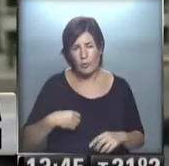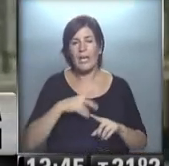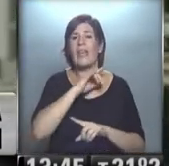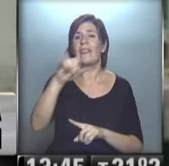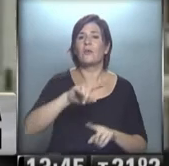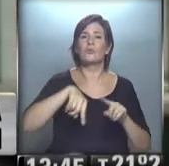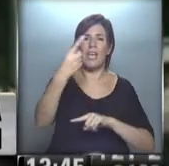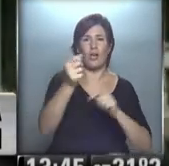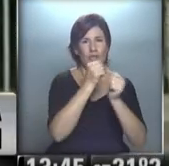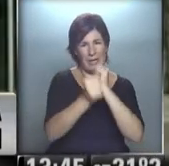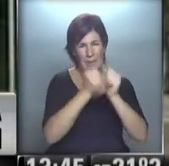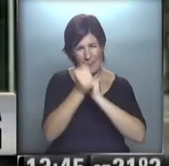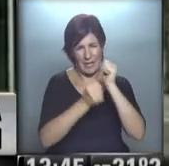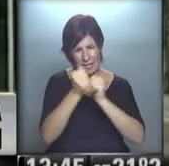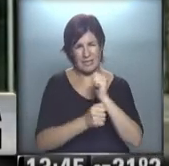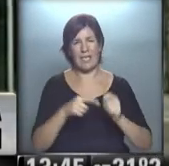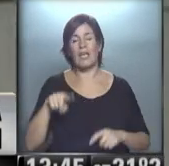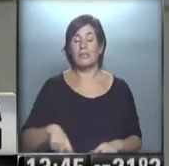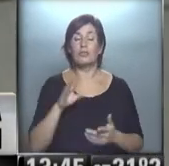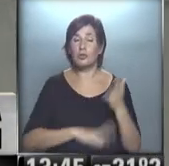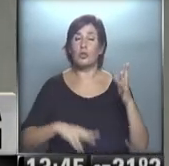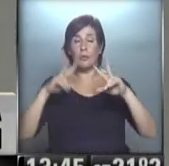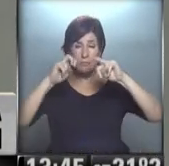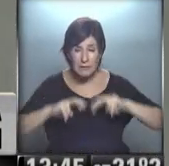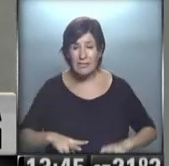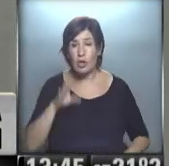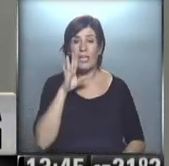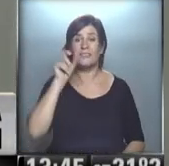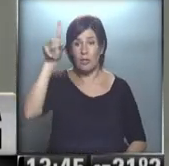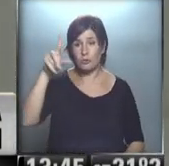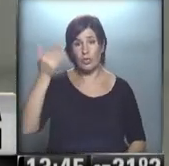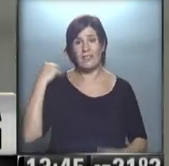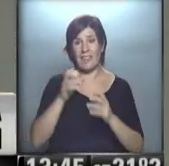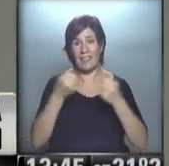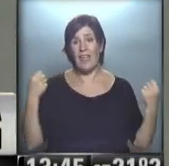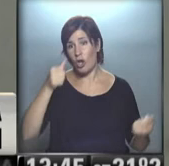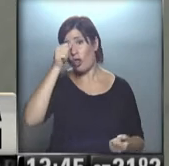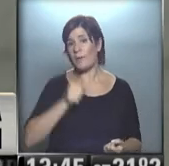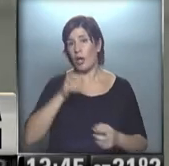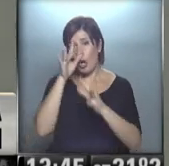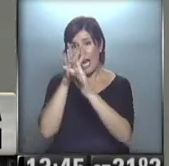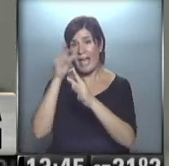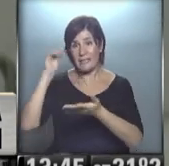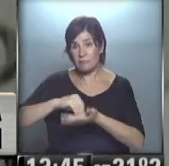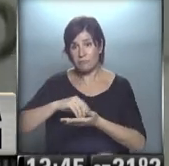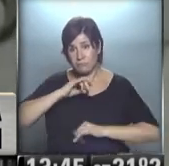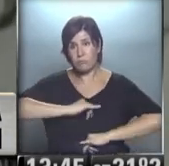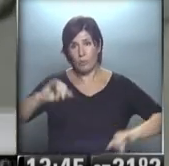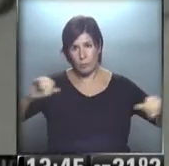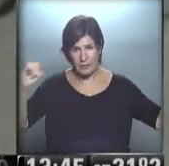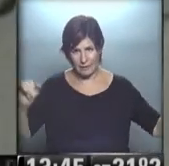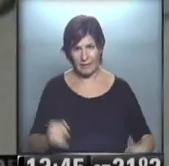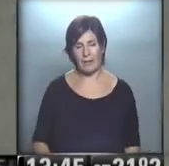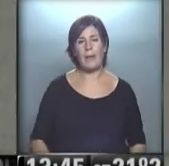Y además, respecto a esta versión de la investigación estadounidense publicada en la edición del domingo del diario Clarín, el ministro de Planificación Federal, Julio De Vido, emitió un